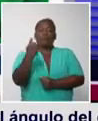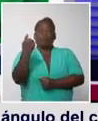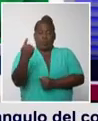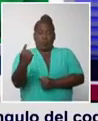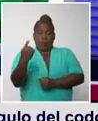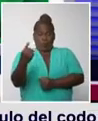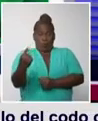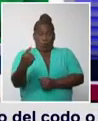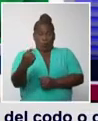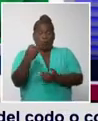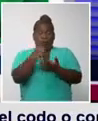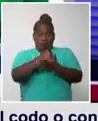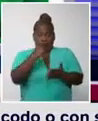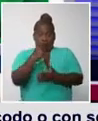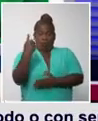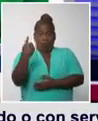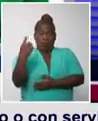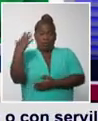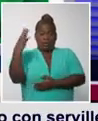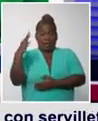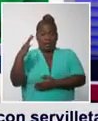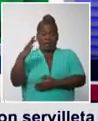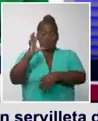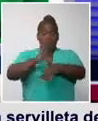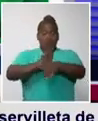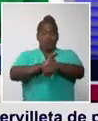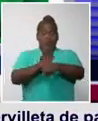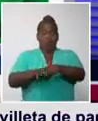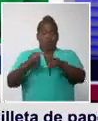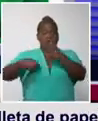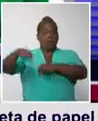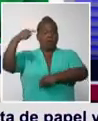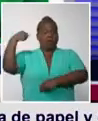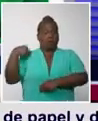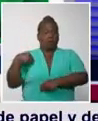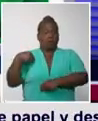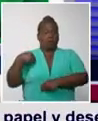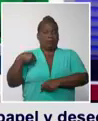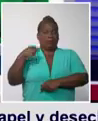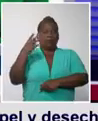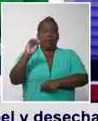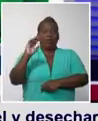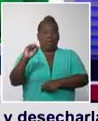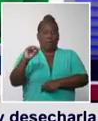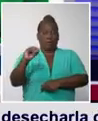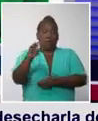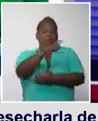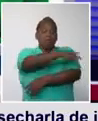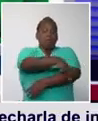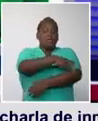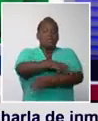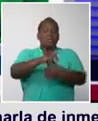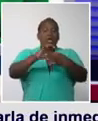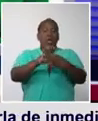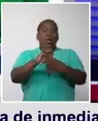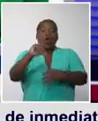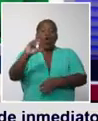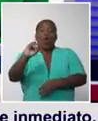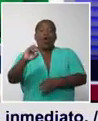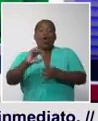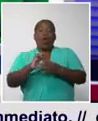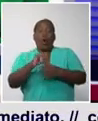COVID-19 en el día de ayer. Estamos hablando de una congolesa que es producto de una transmisión